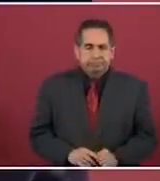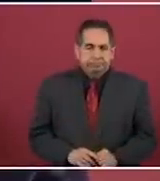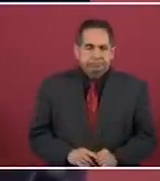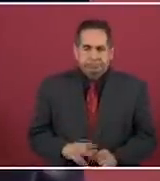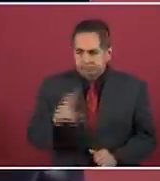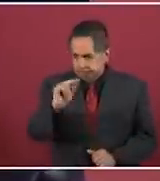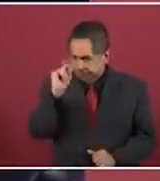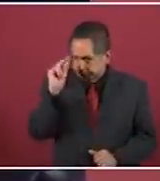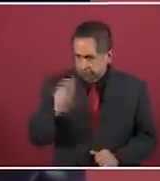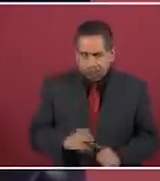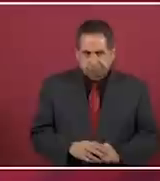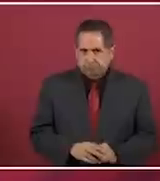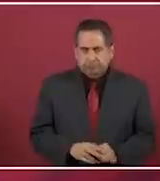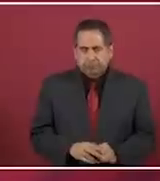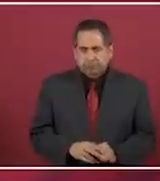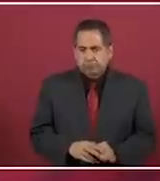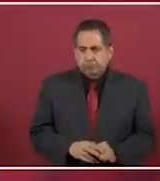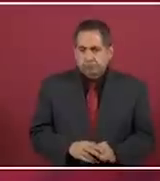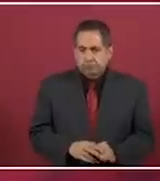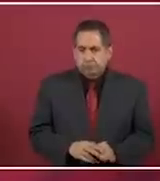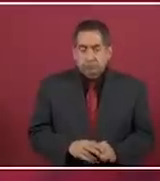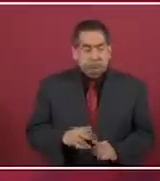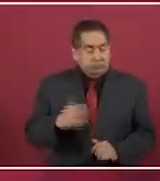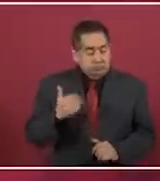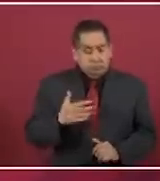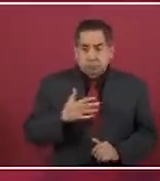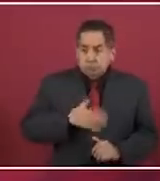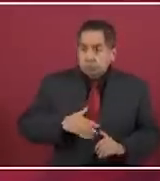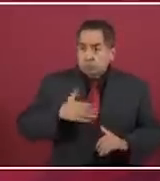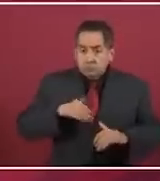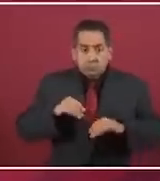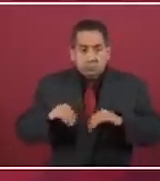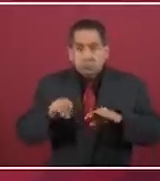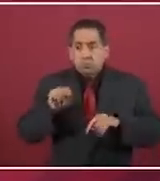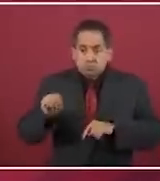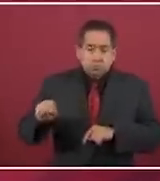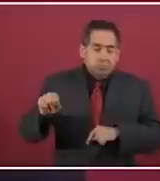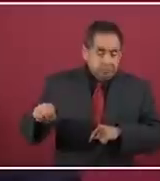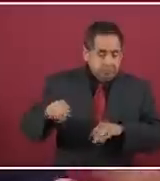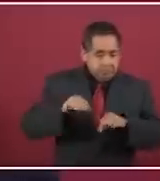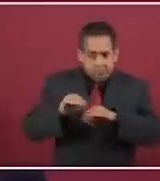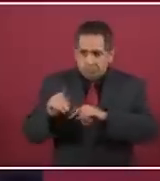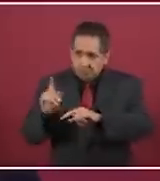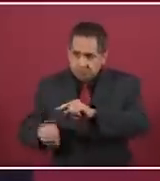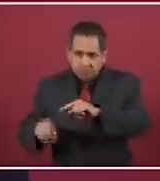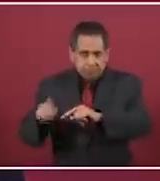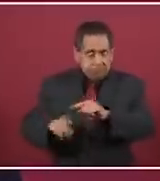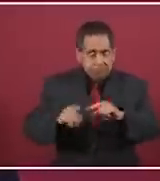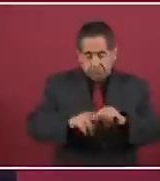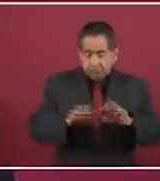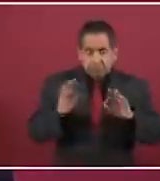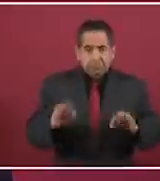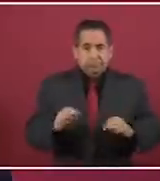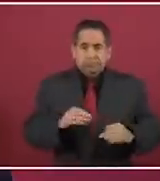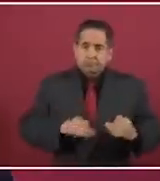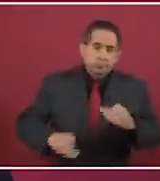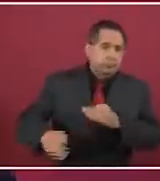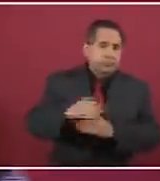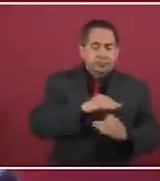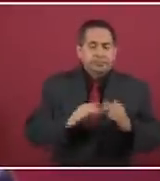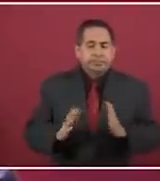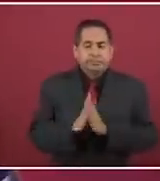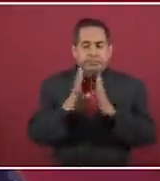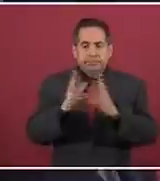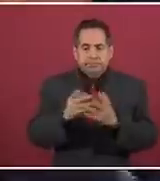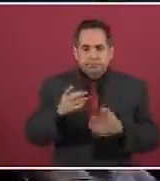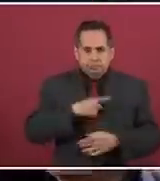No, y es una labor que tenemos que hacer entre todos. Tenemos que